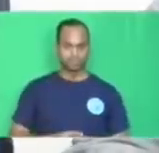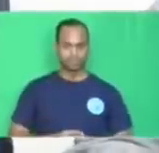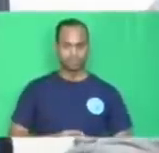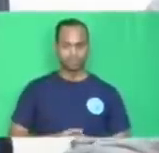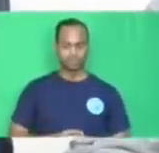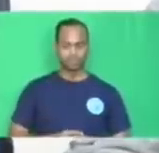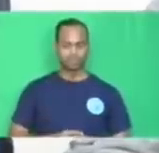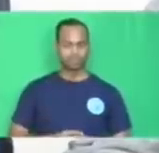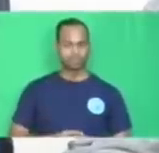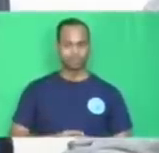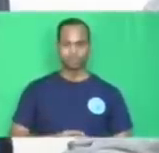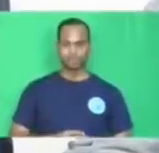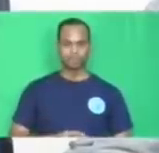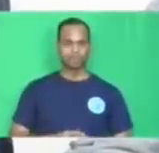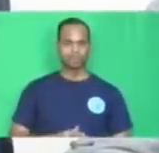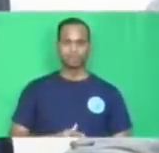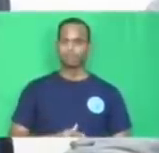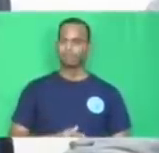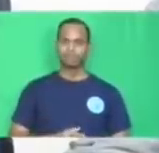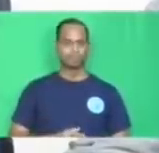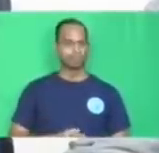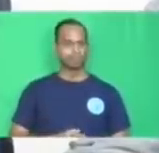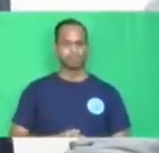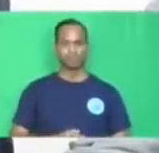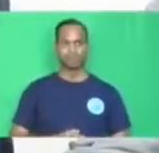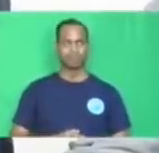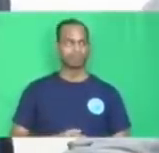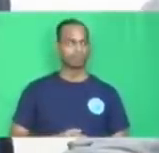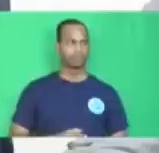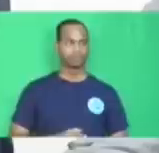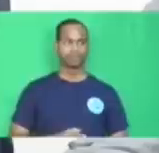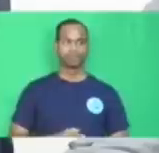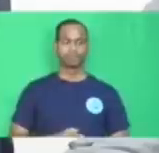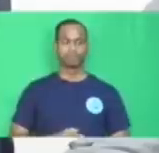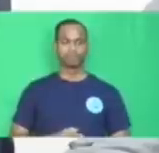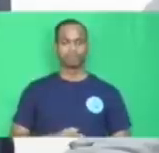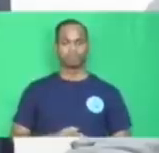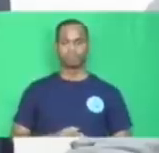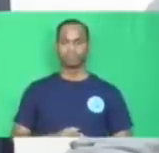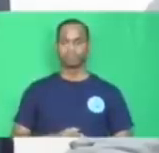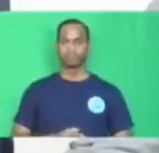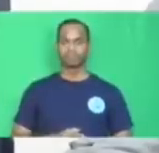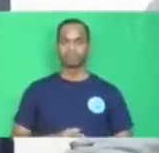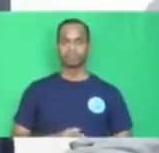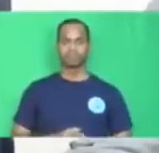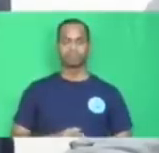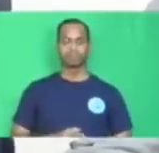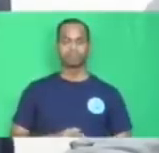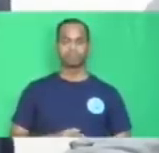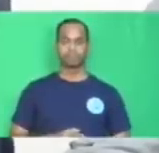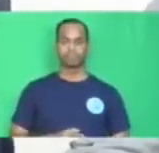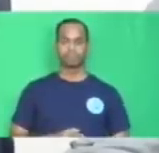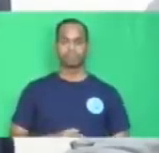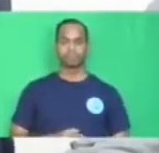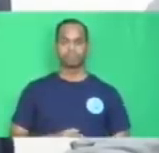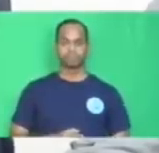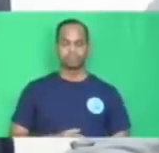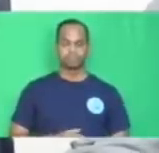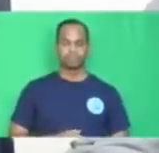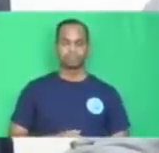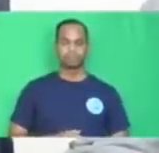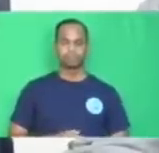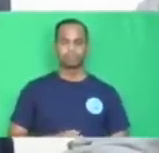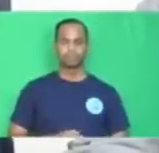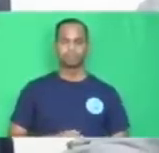daños en vivienda, unas 547 viviendas reportadas, y esto va a subir más todavía. Vivienda parcialmente afectada,